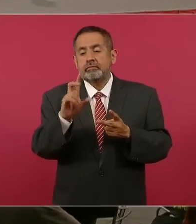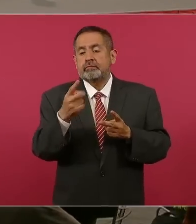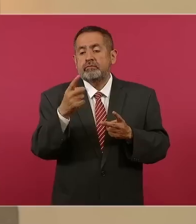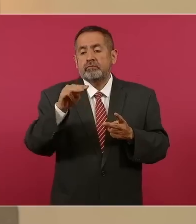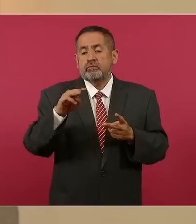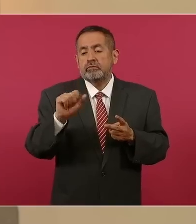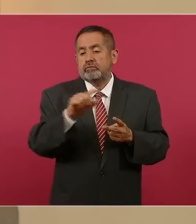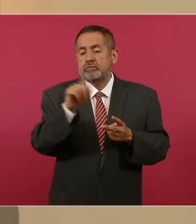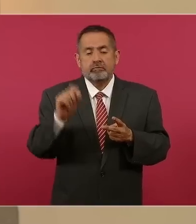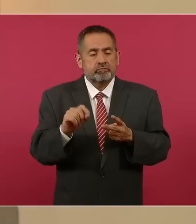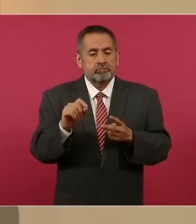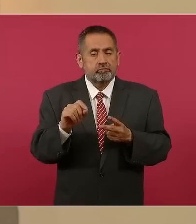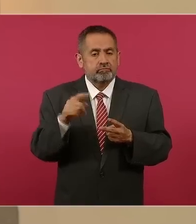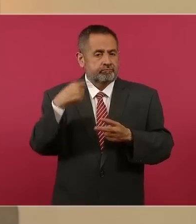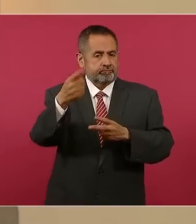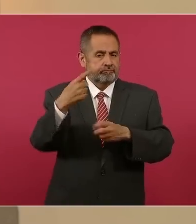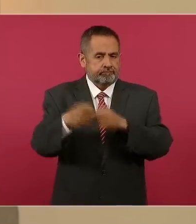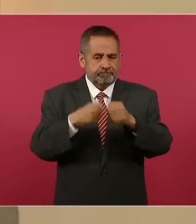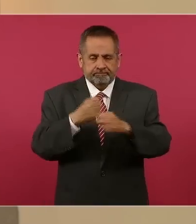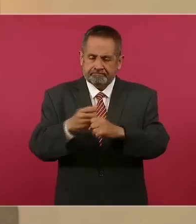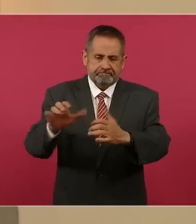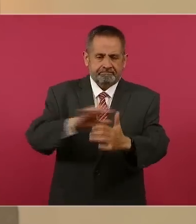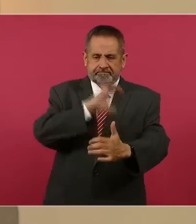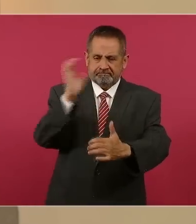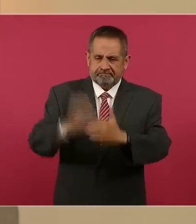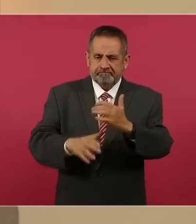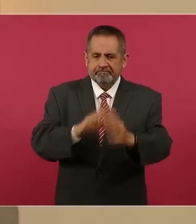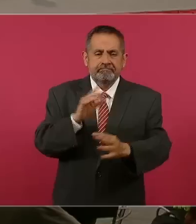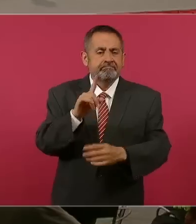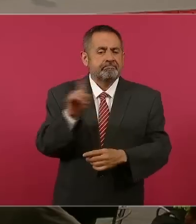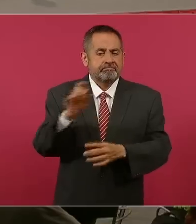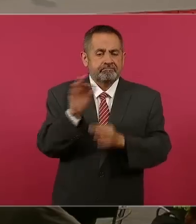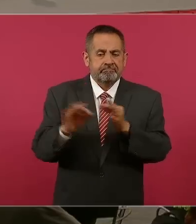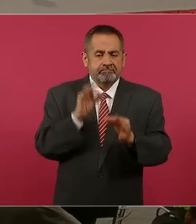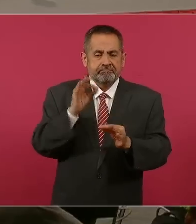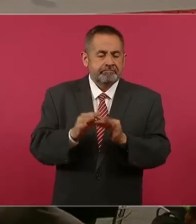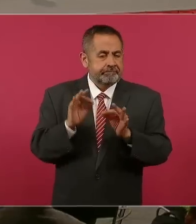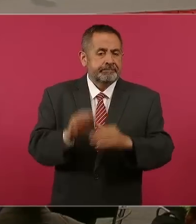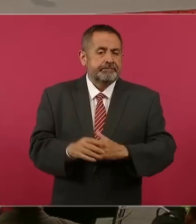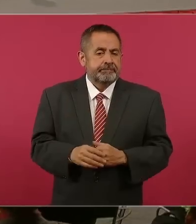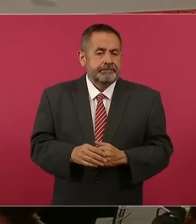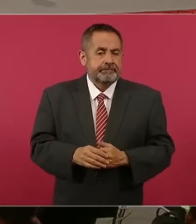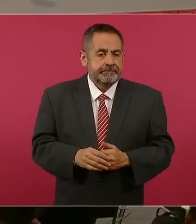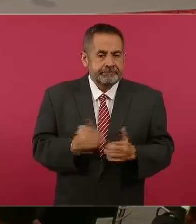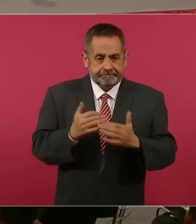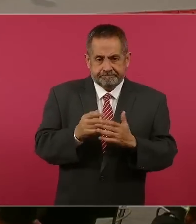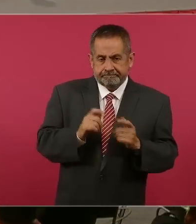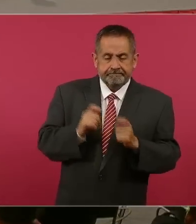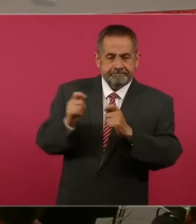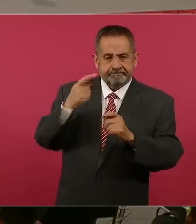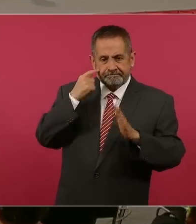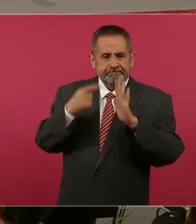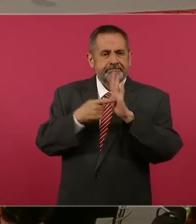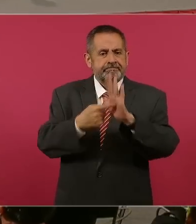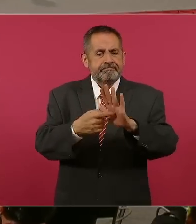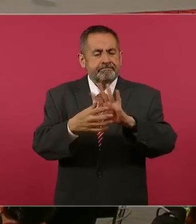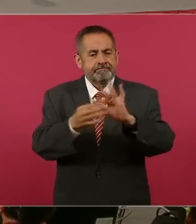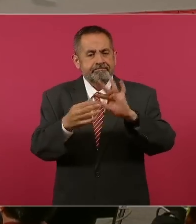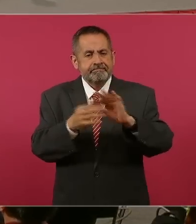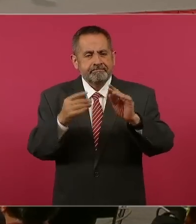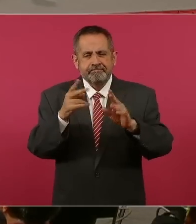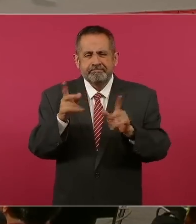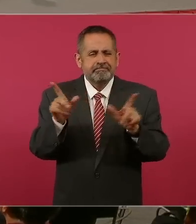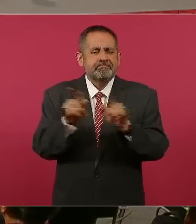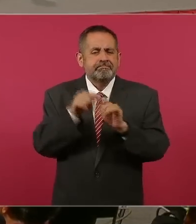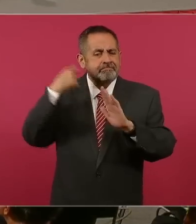del próximo año concluiremos el 100%. A continuación vamos a mostrar 2